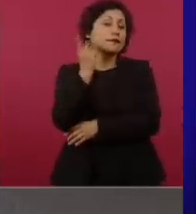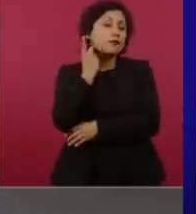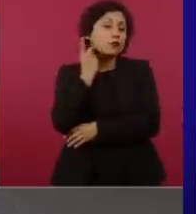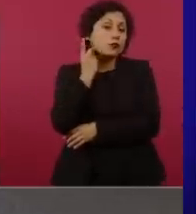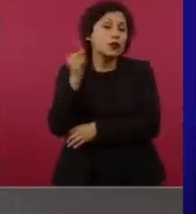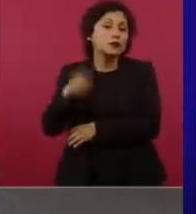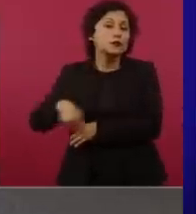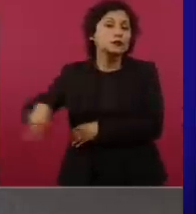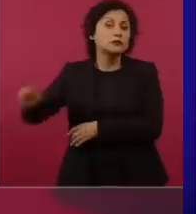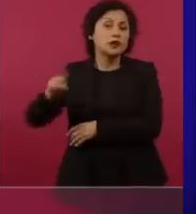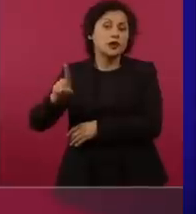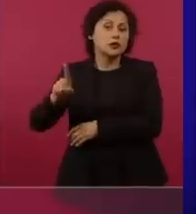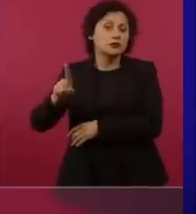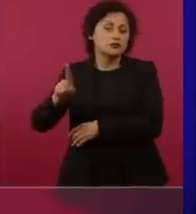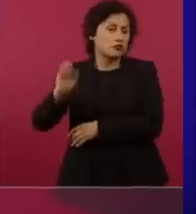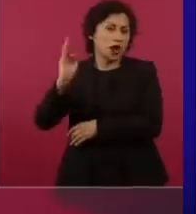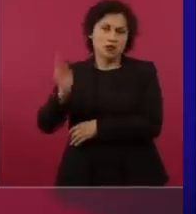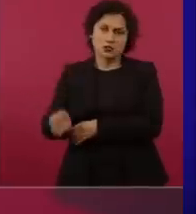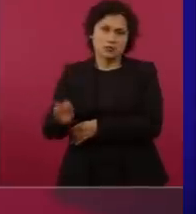que votaron en contra.